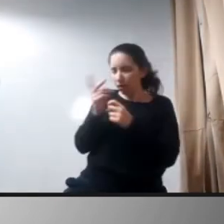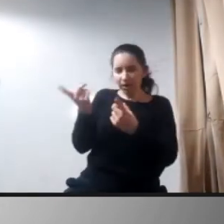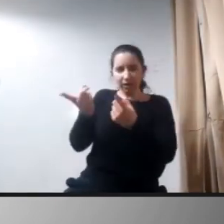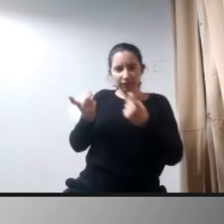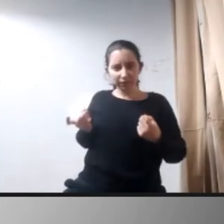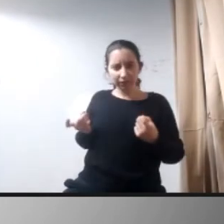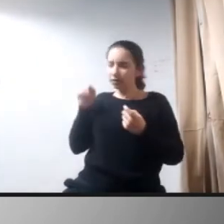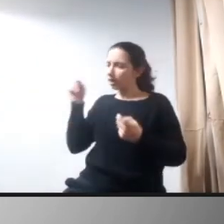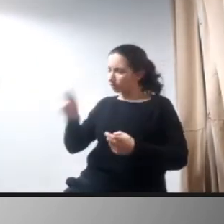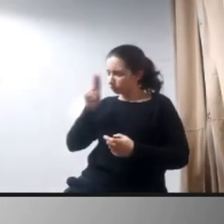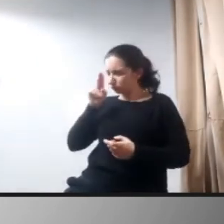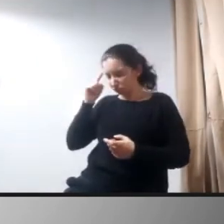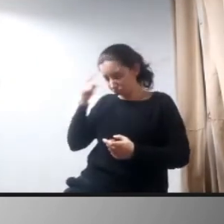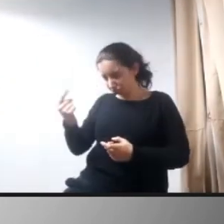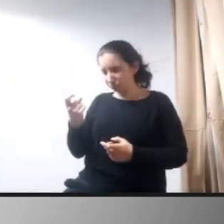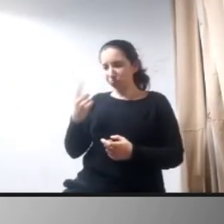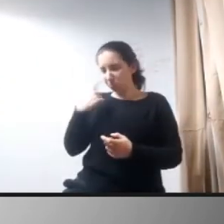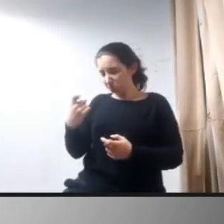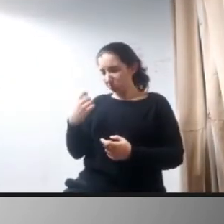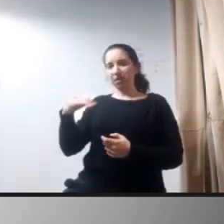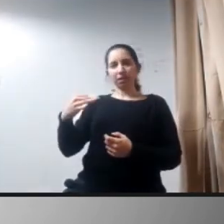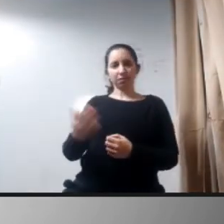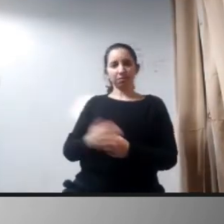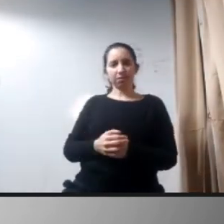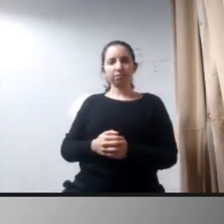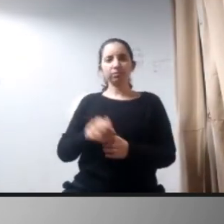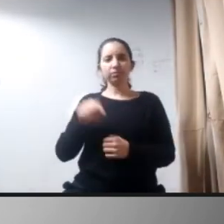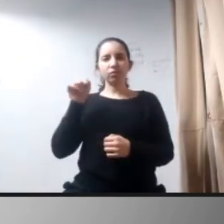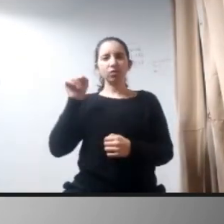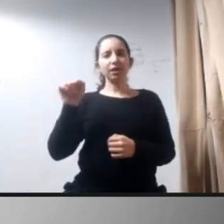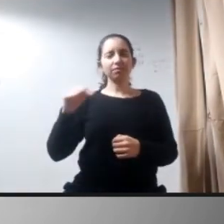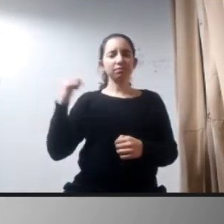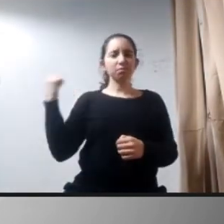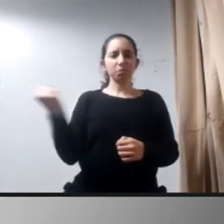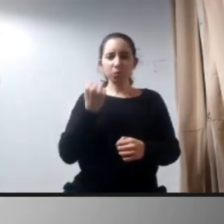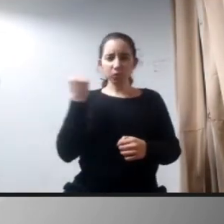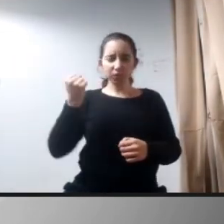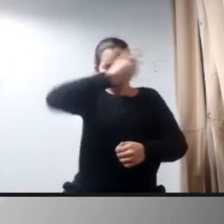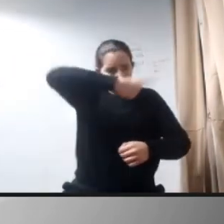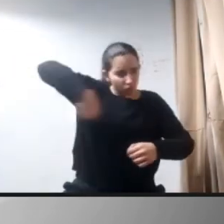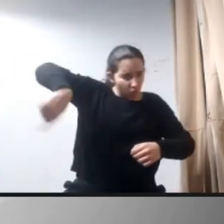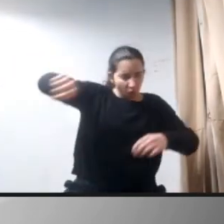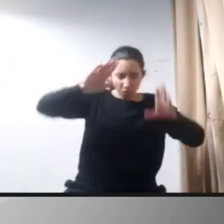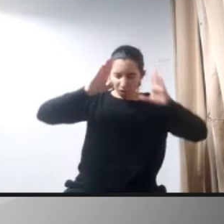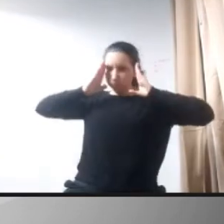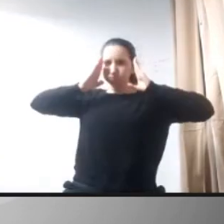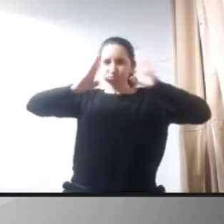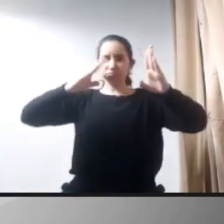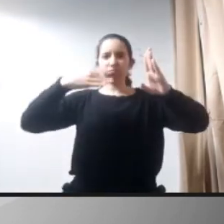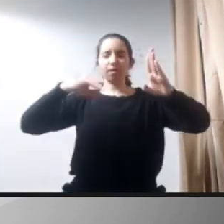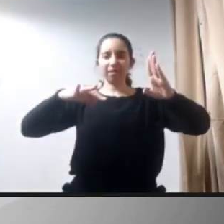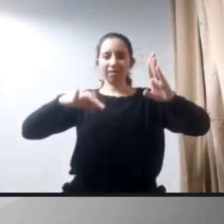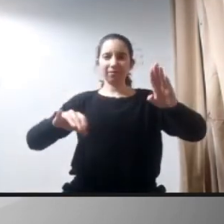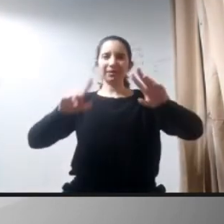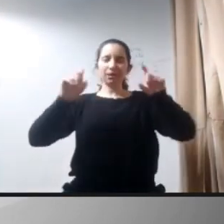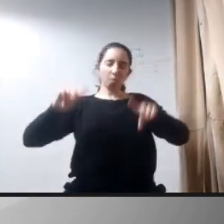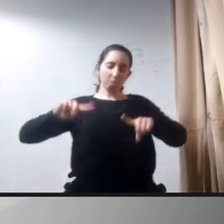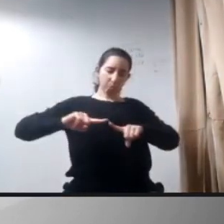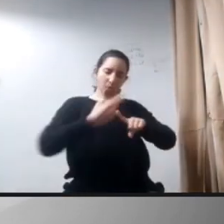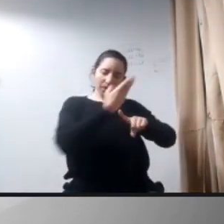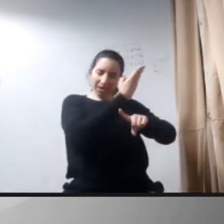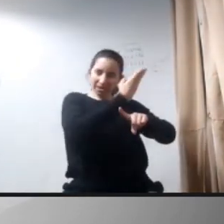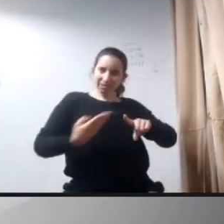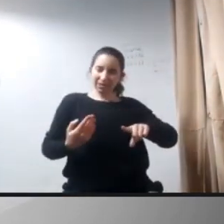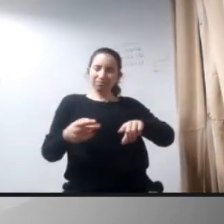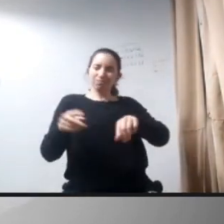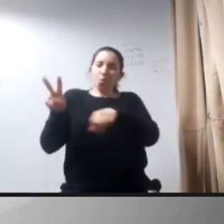ser reconocido. Creo que en esto es algo que nos compete a todos nosotros. Creo que la política del cuidado